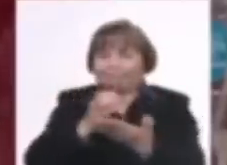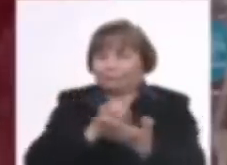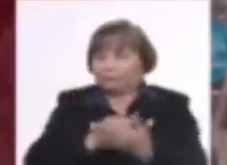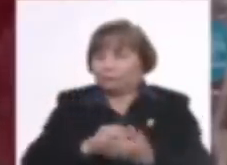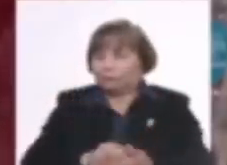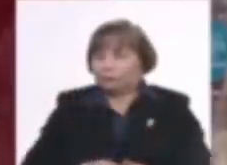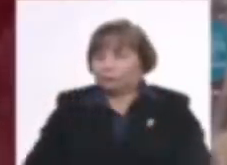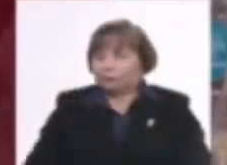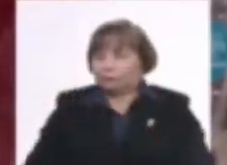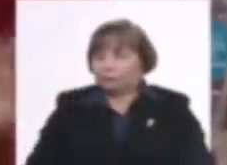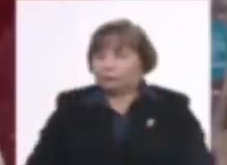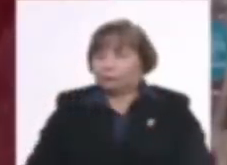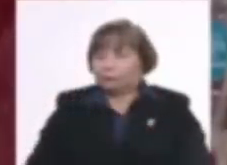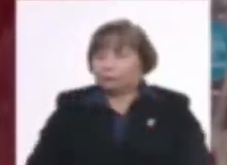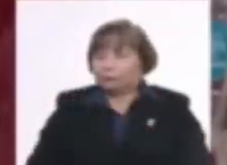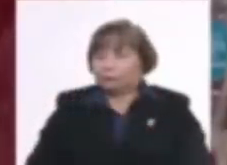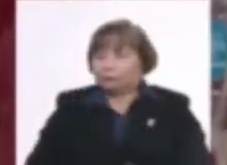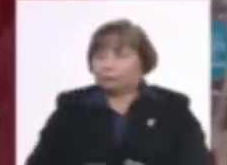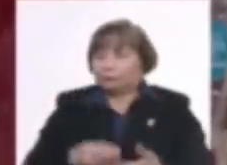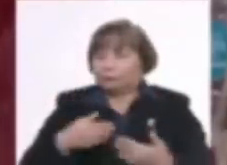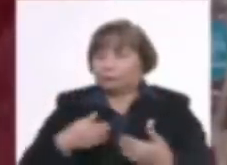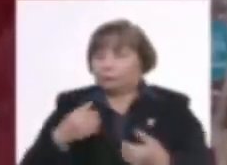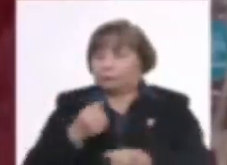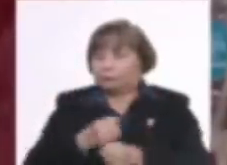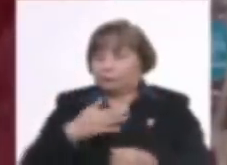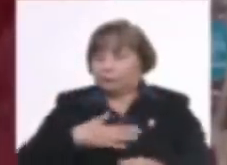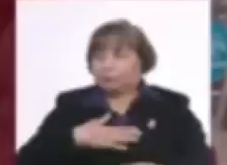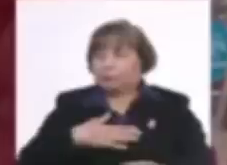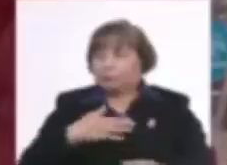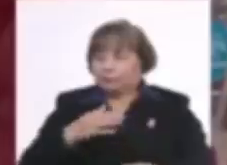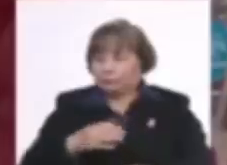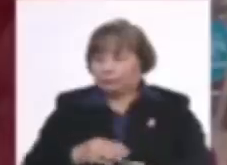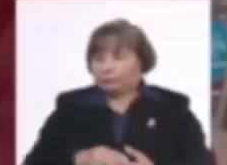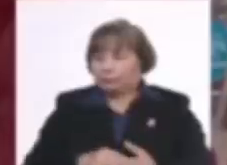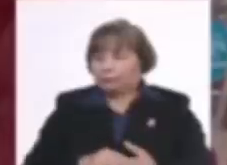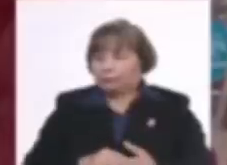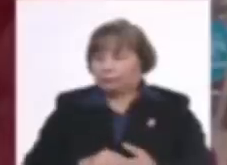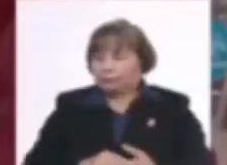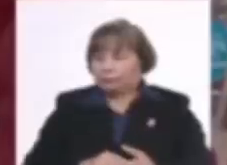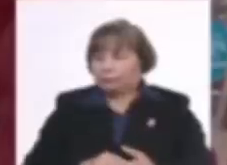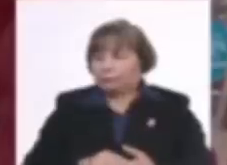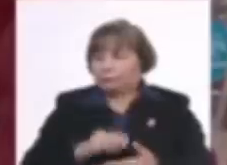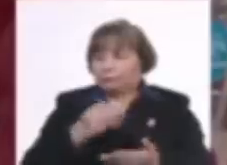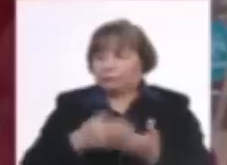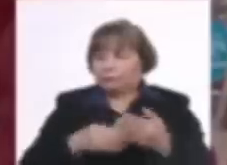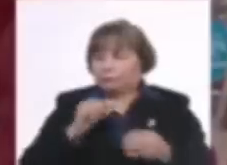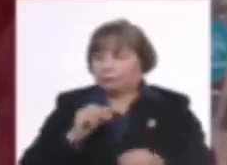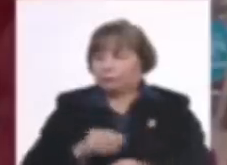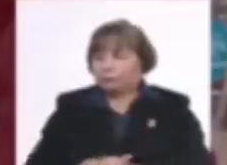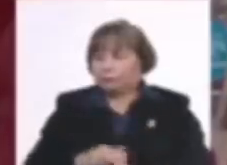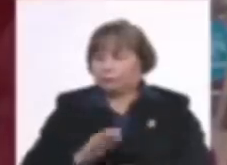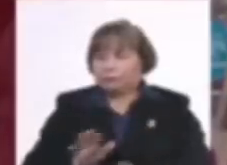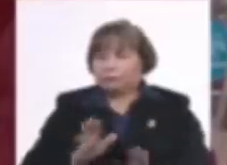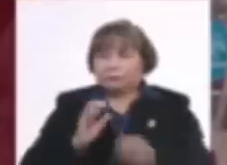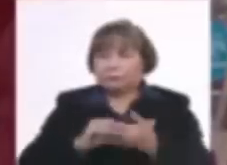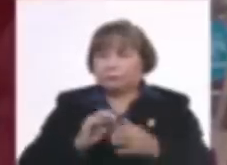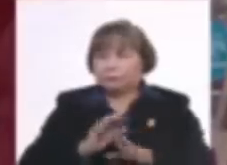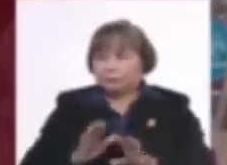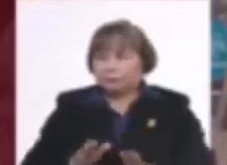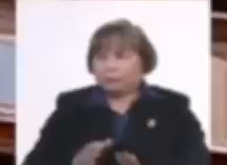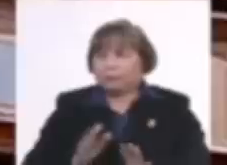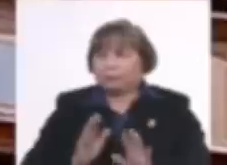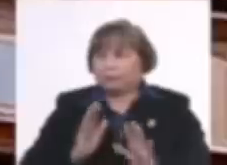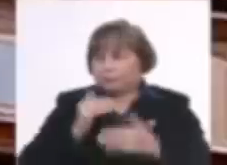que gane empresa a la cual laboro porque no está en mis funciones. Okay, además, perfecto. Un ratito. Perfecto, además, señorita.